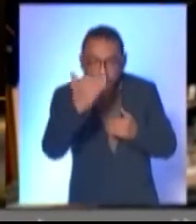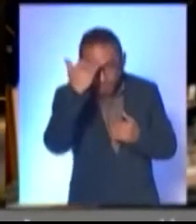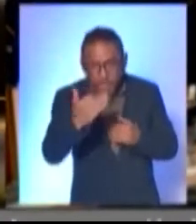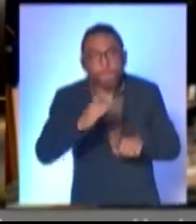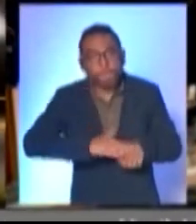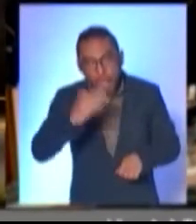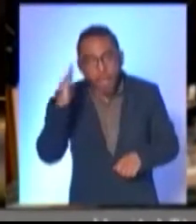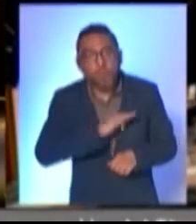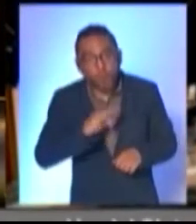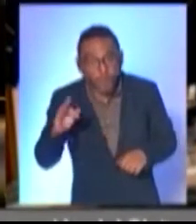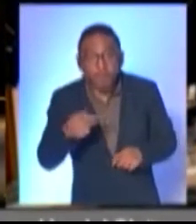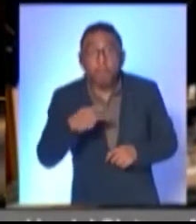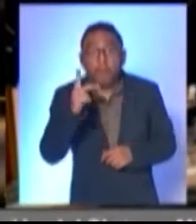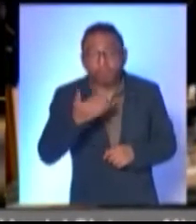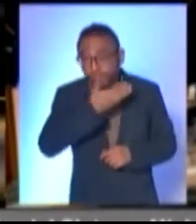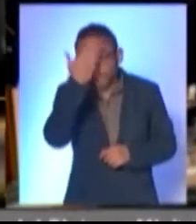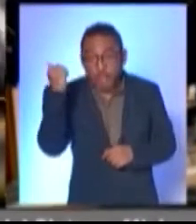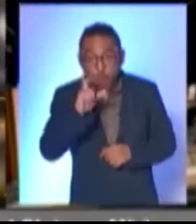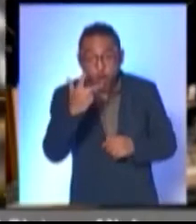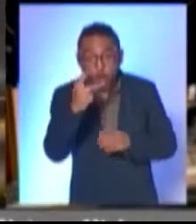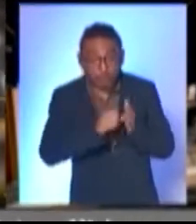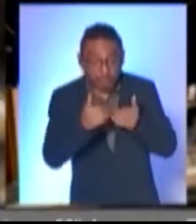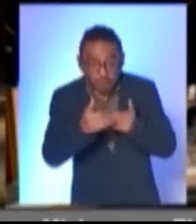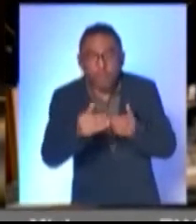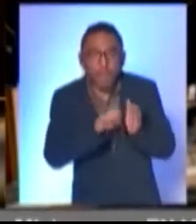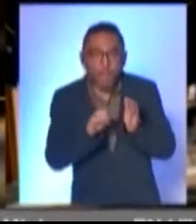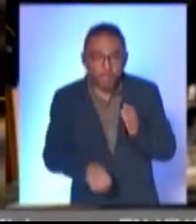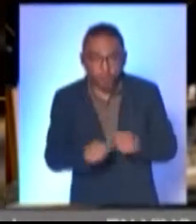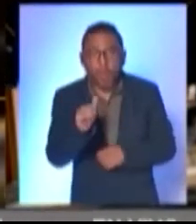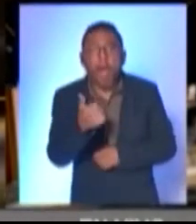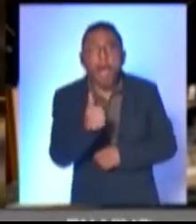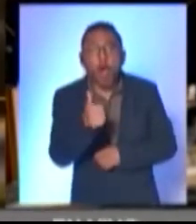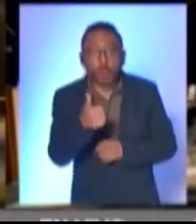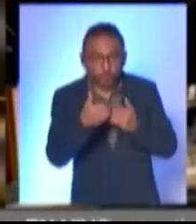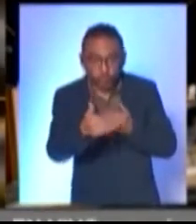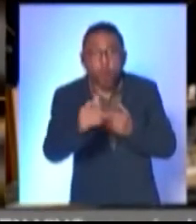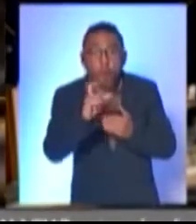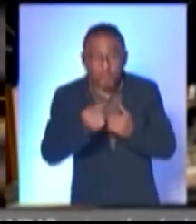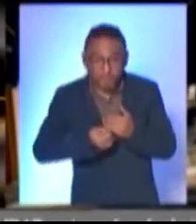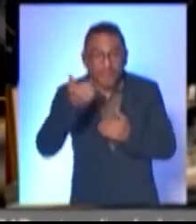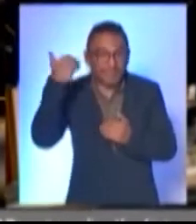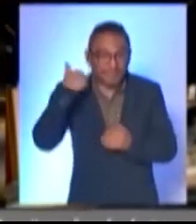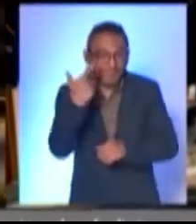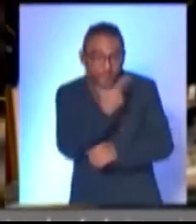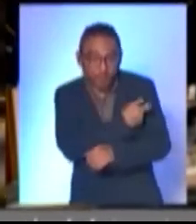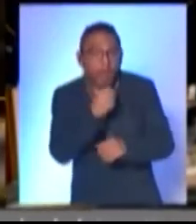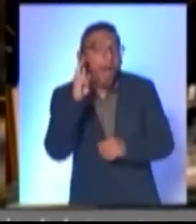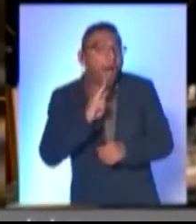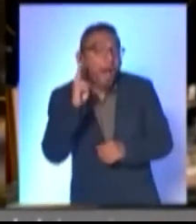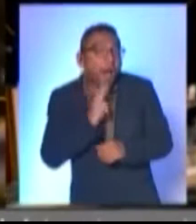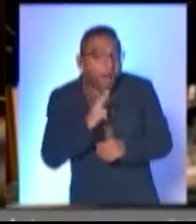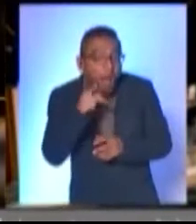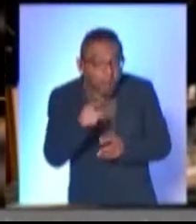saber hasta que pase ese tiempo. Entonces, en agosto, por ejemplo, cuando se analicen las primeras personas que fueron vacunadas, vamos a